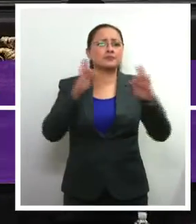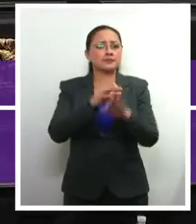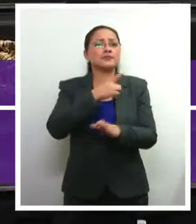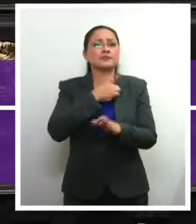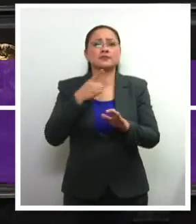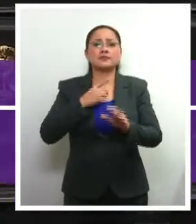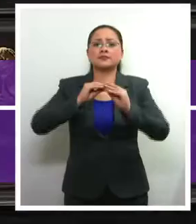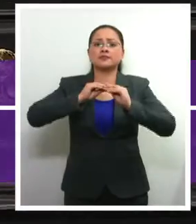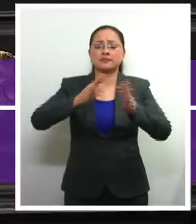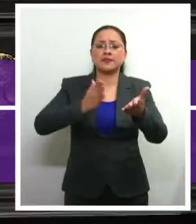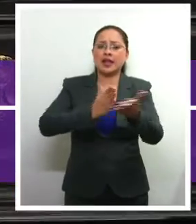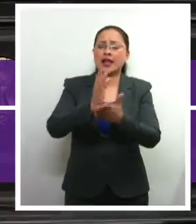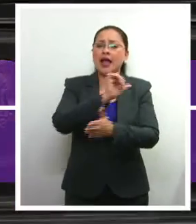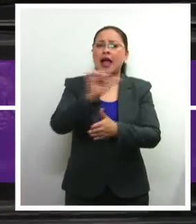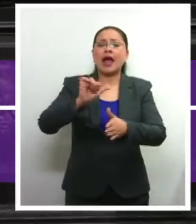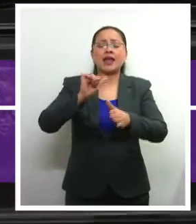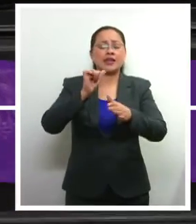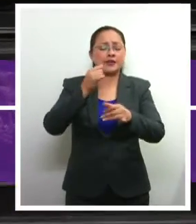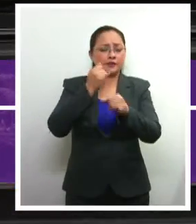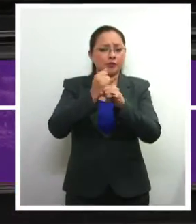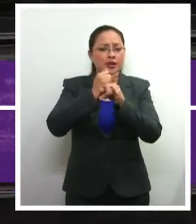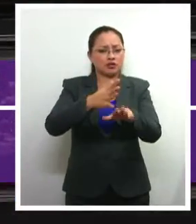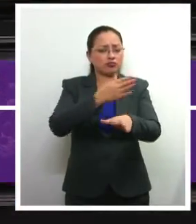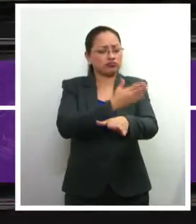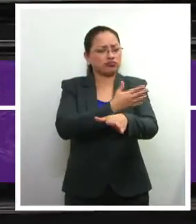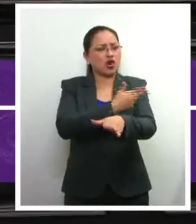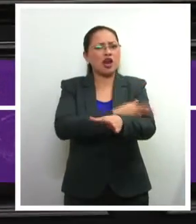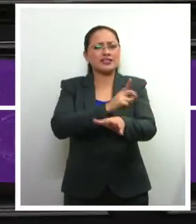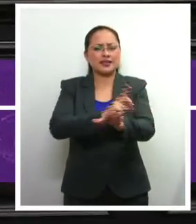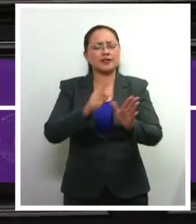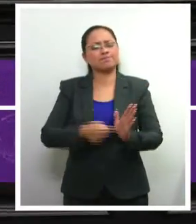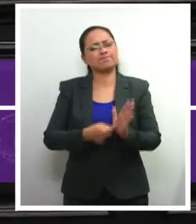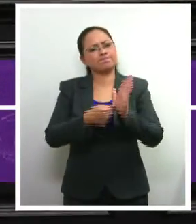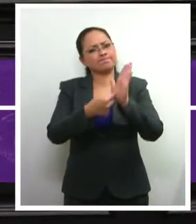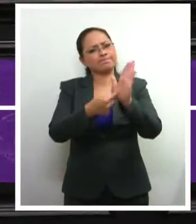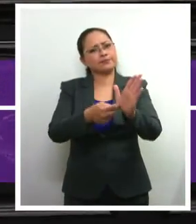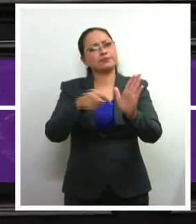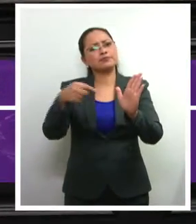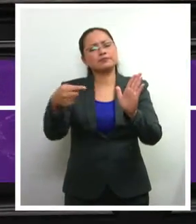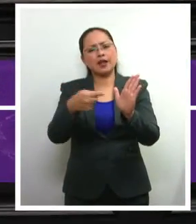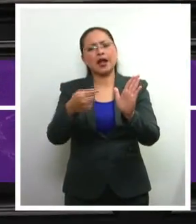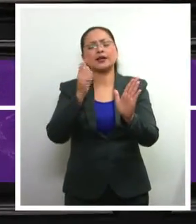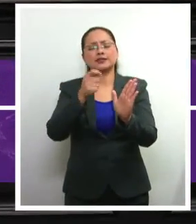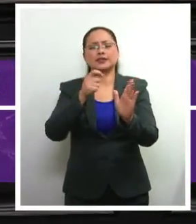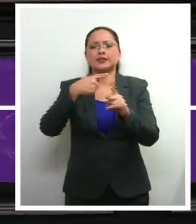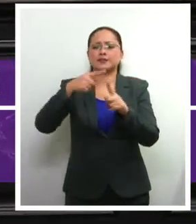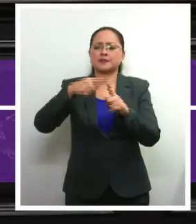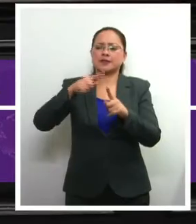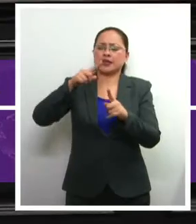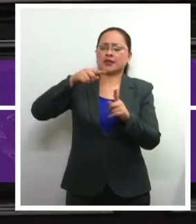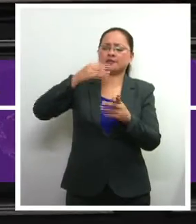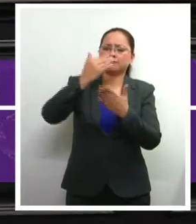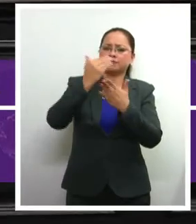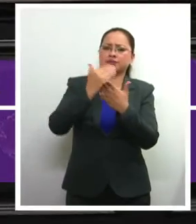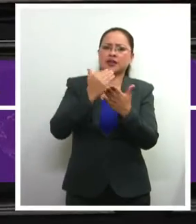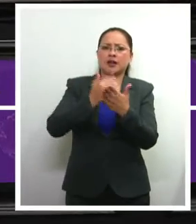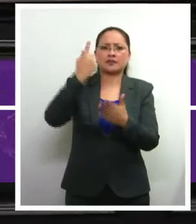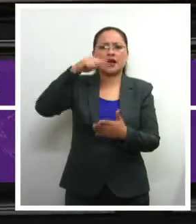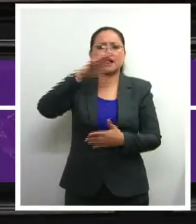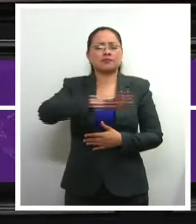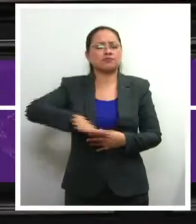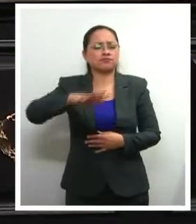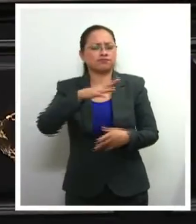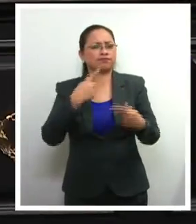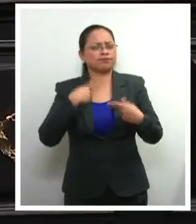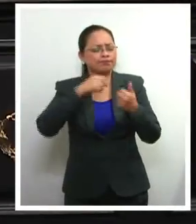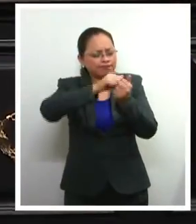el acceso a la información y datos en distintas esferas que son del interés público,